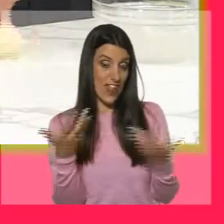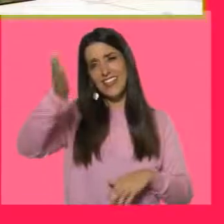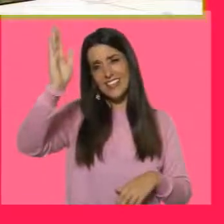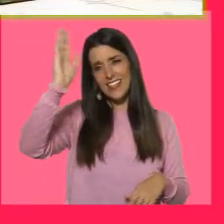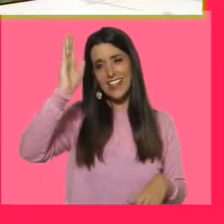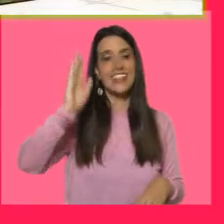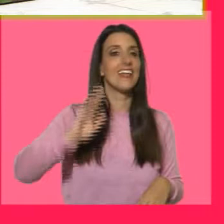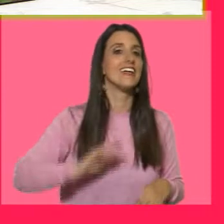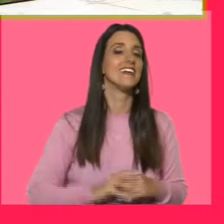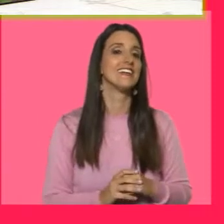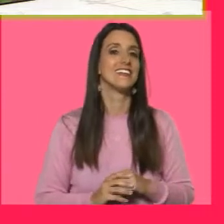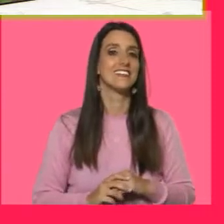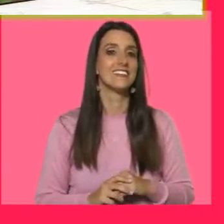participación.